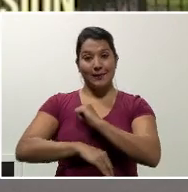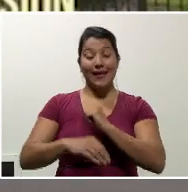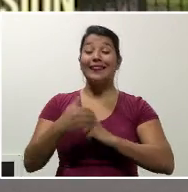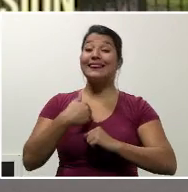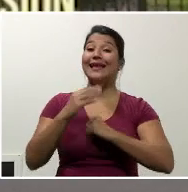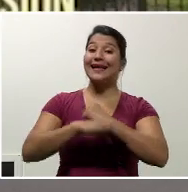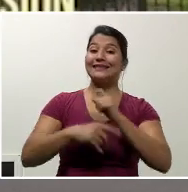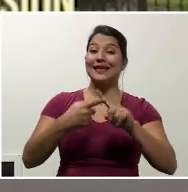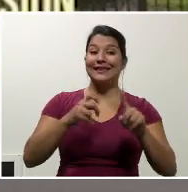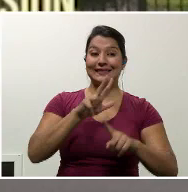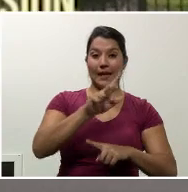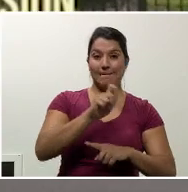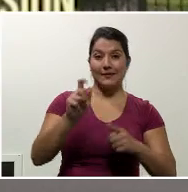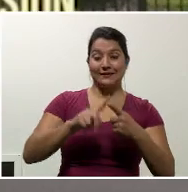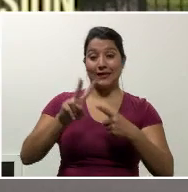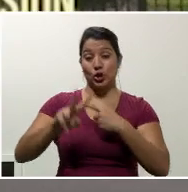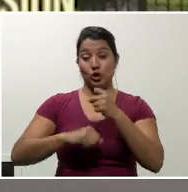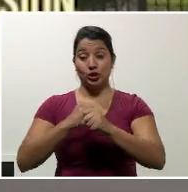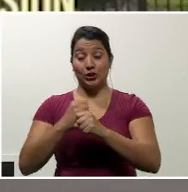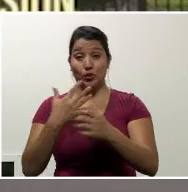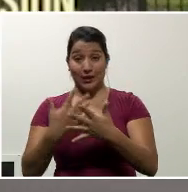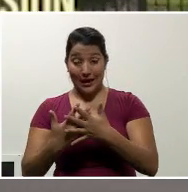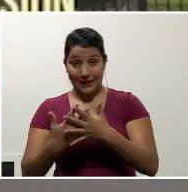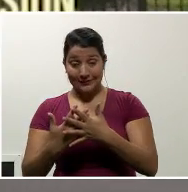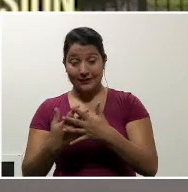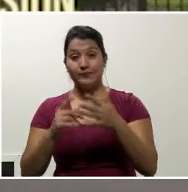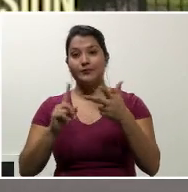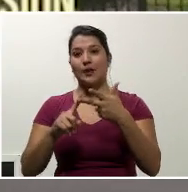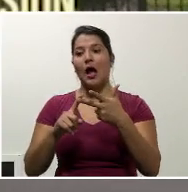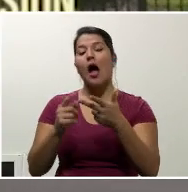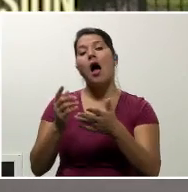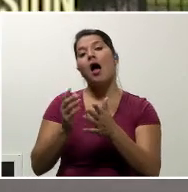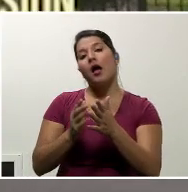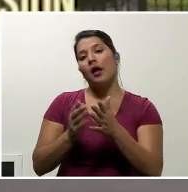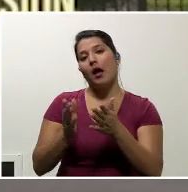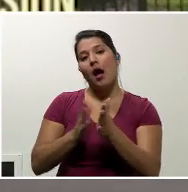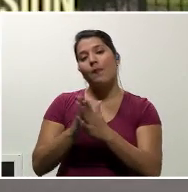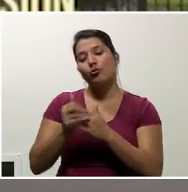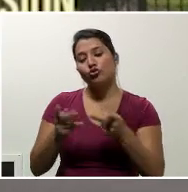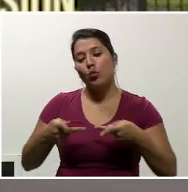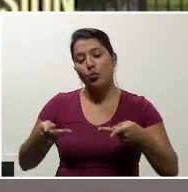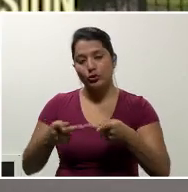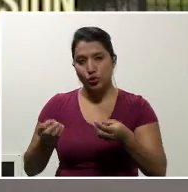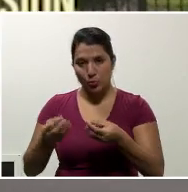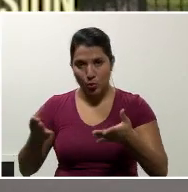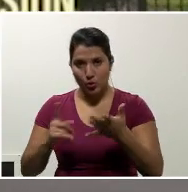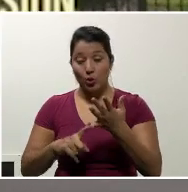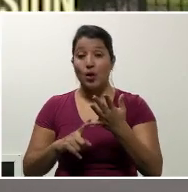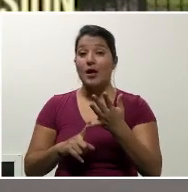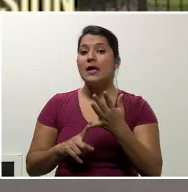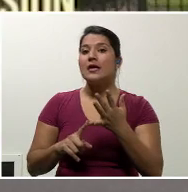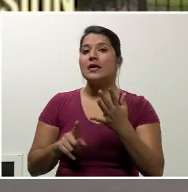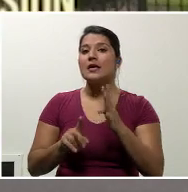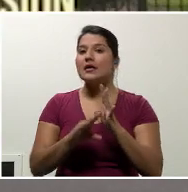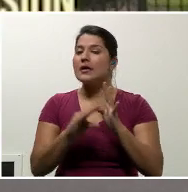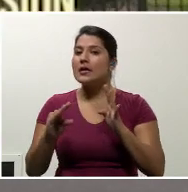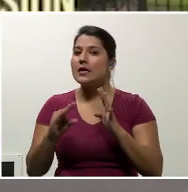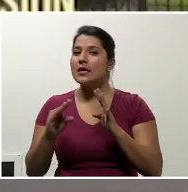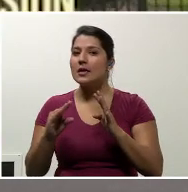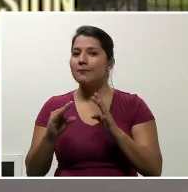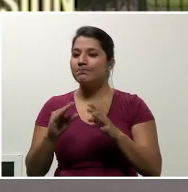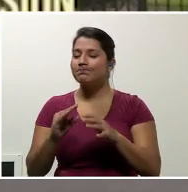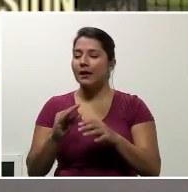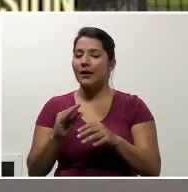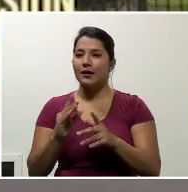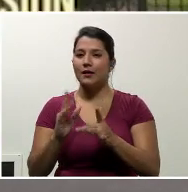penas de 3 meses a 2 años de prisión, prevaricato y fraude de ley, y estas se estipulan en el artículo